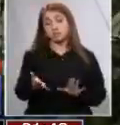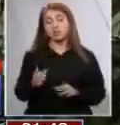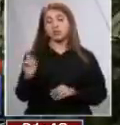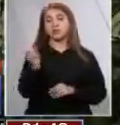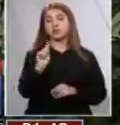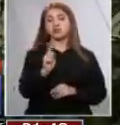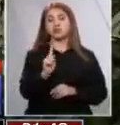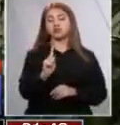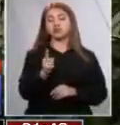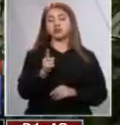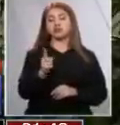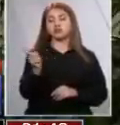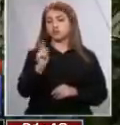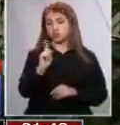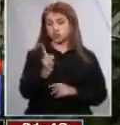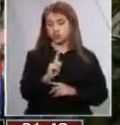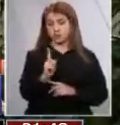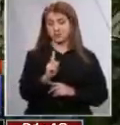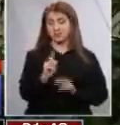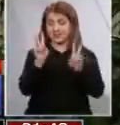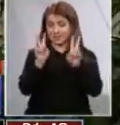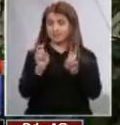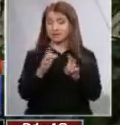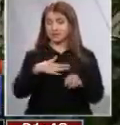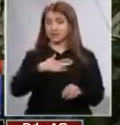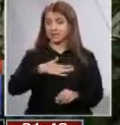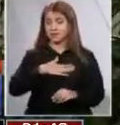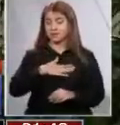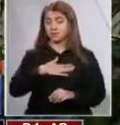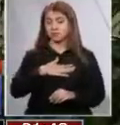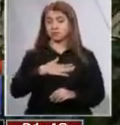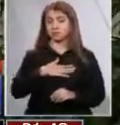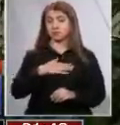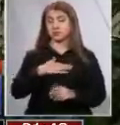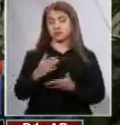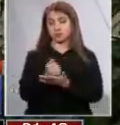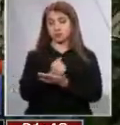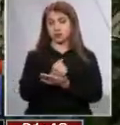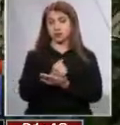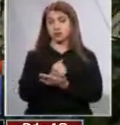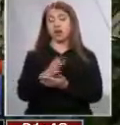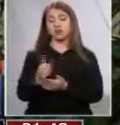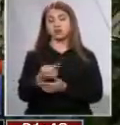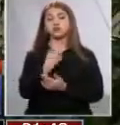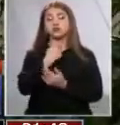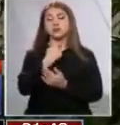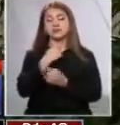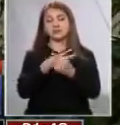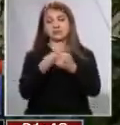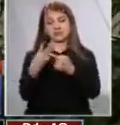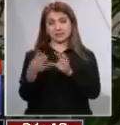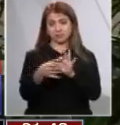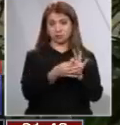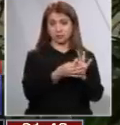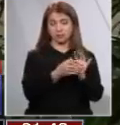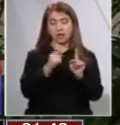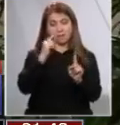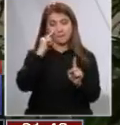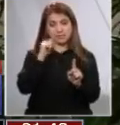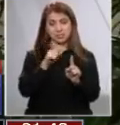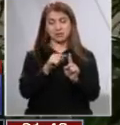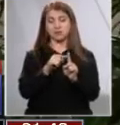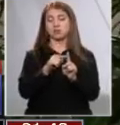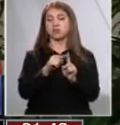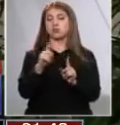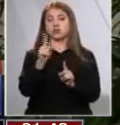es el tema que nosotros queremos, al que queremos llegar. Nosotros nos interesa las tres causales específicas. No estamos